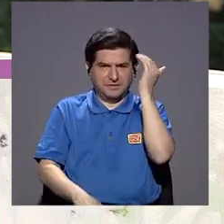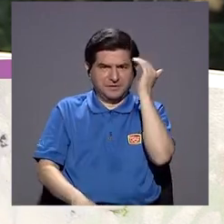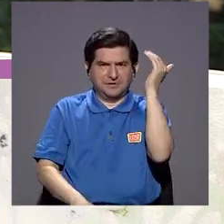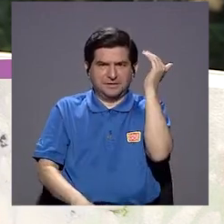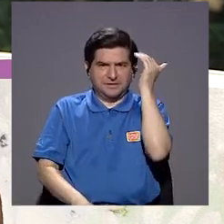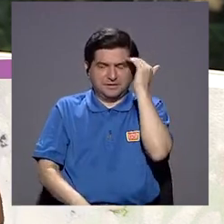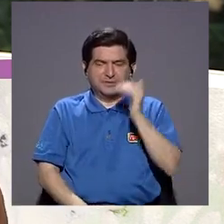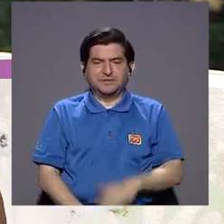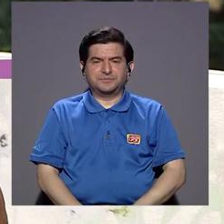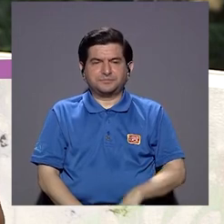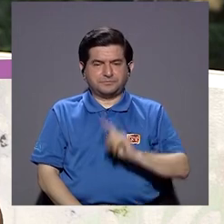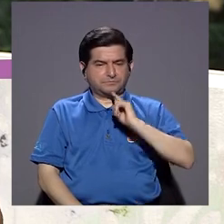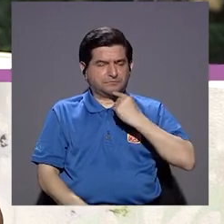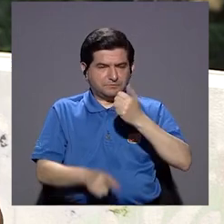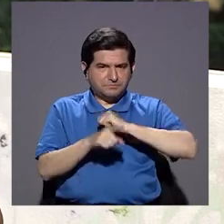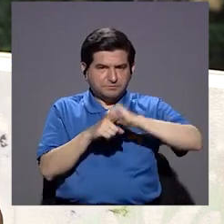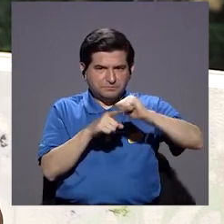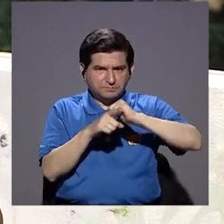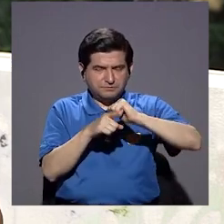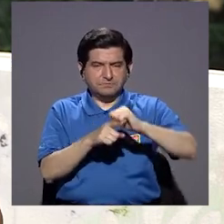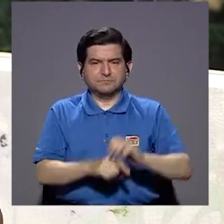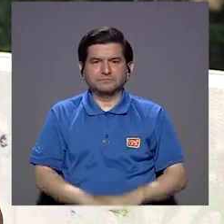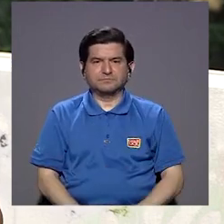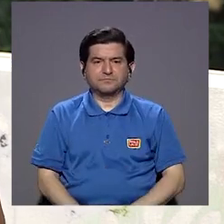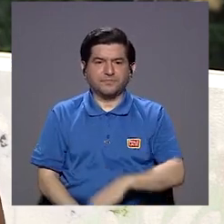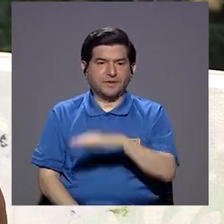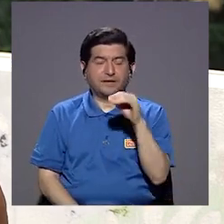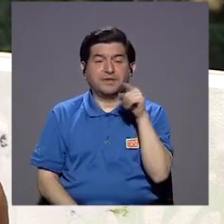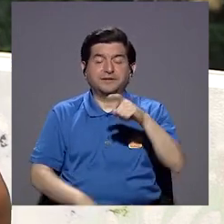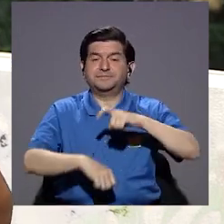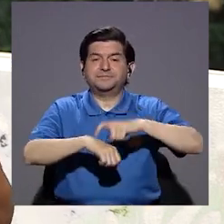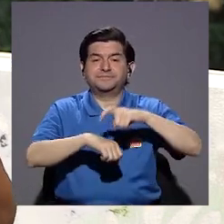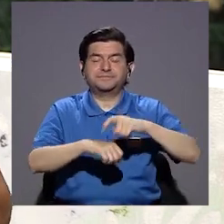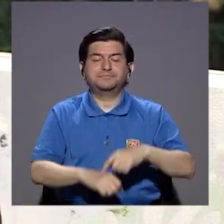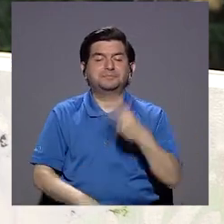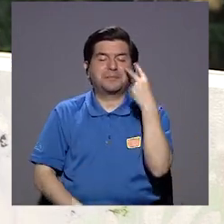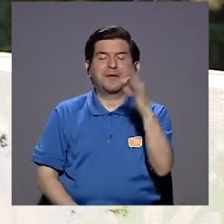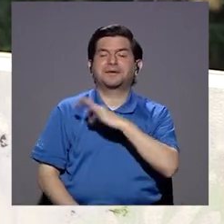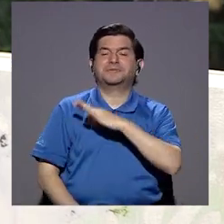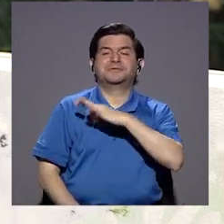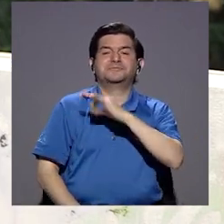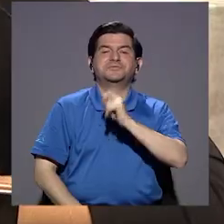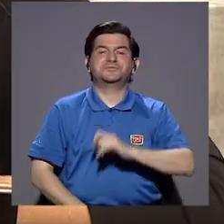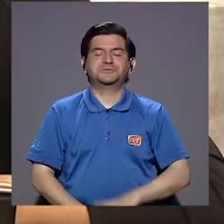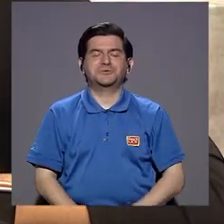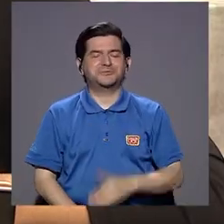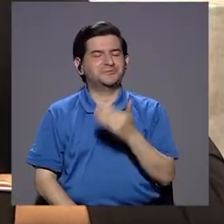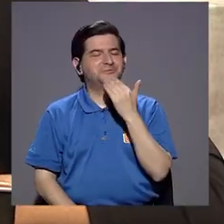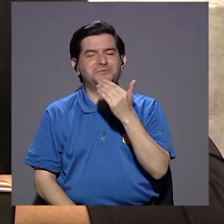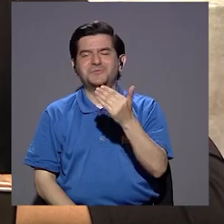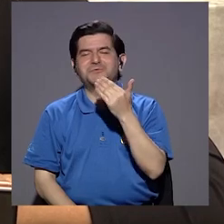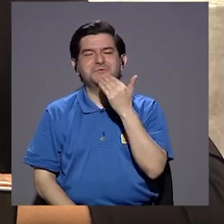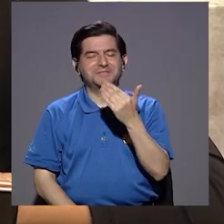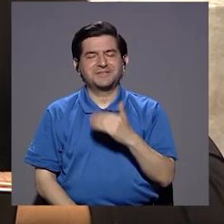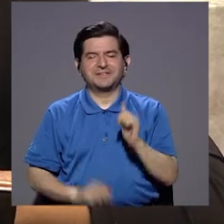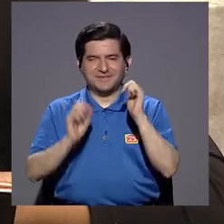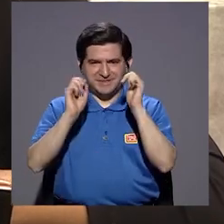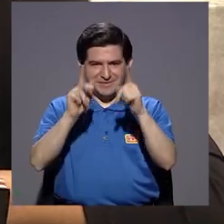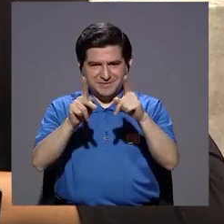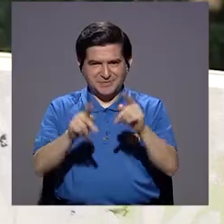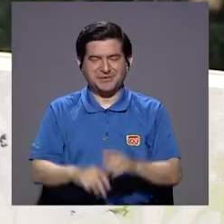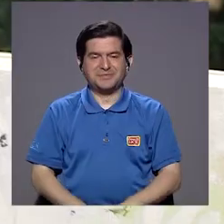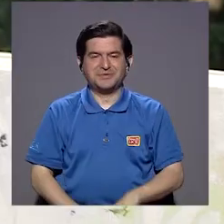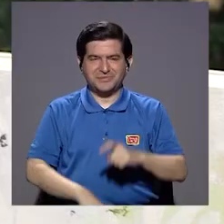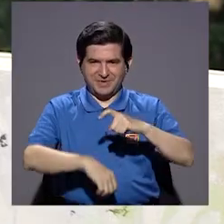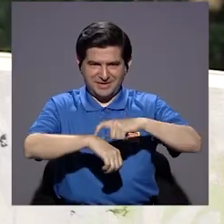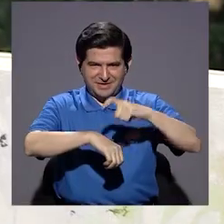consciente, serio en su práctica, sí, y ahí es donde va a haber los beneficios. Agradecerte, Vivian, el espacio,